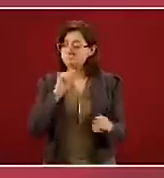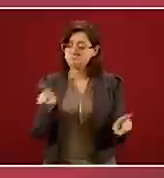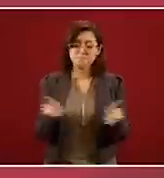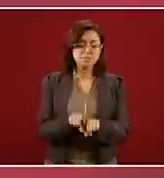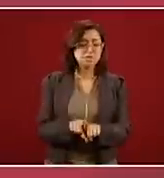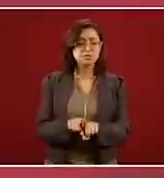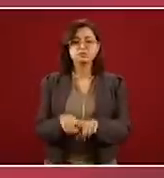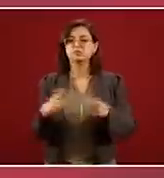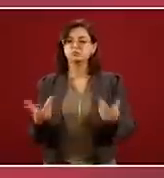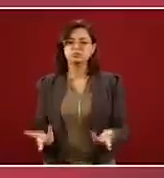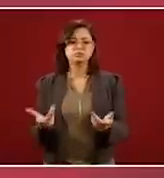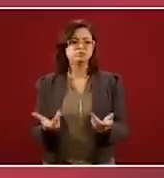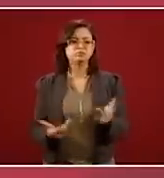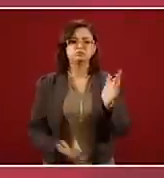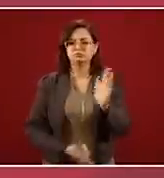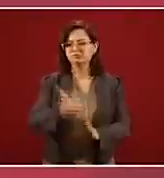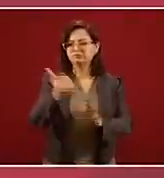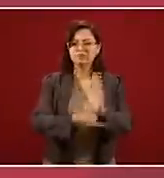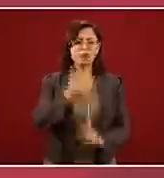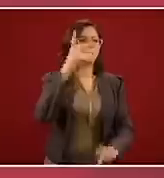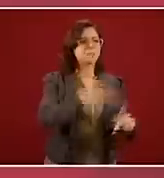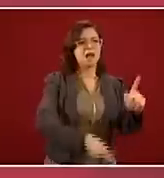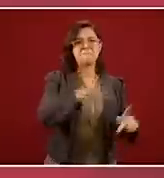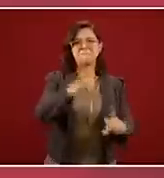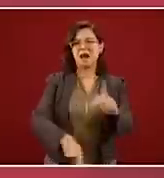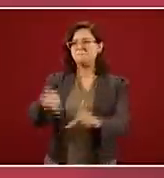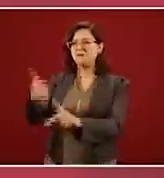Quedaron obras inconclusas,